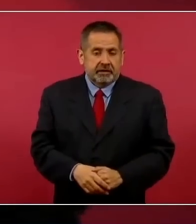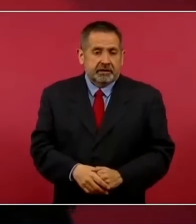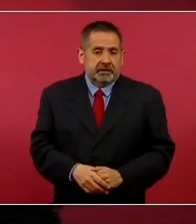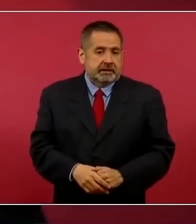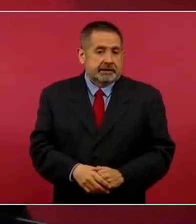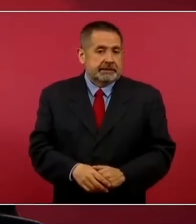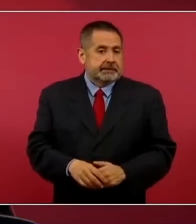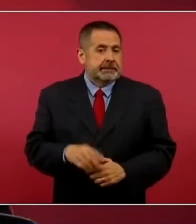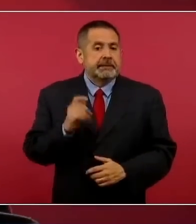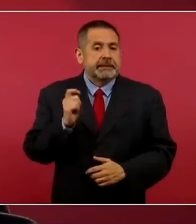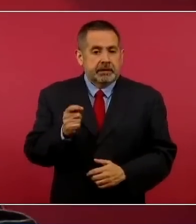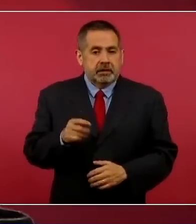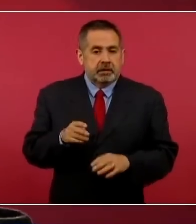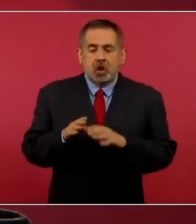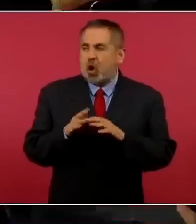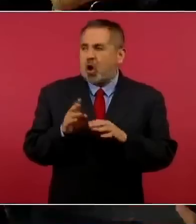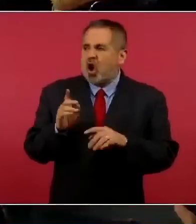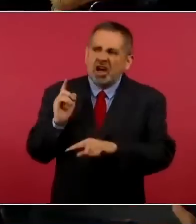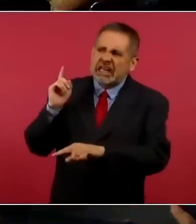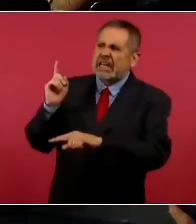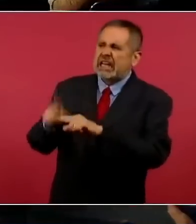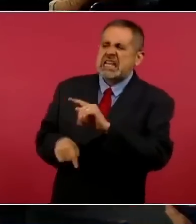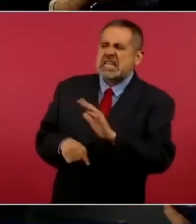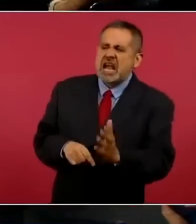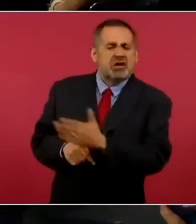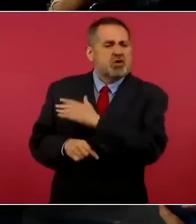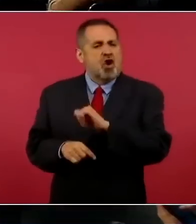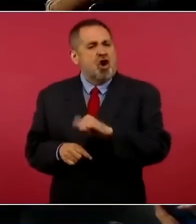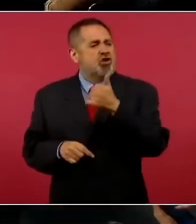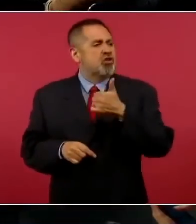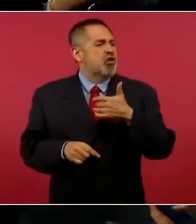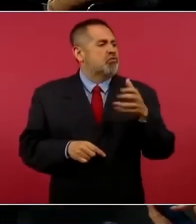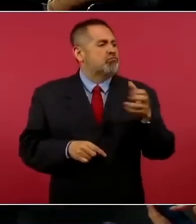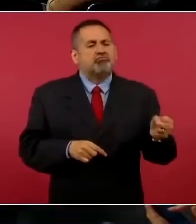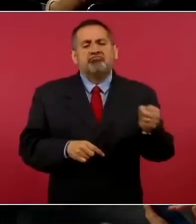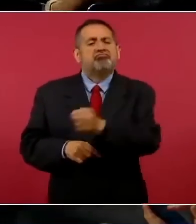y o lo quitan